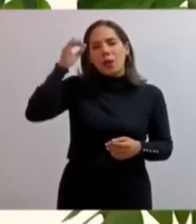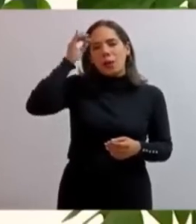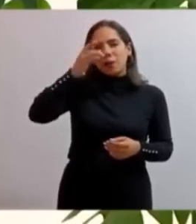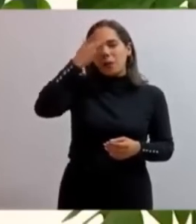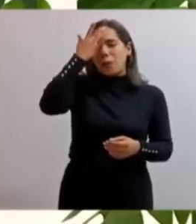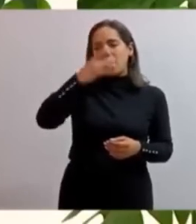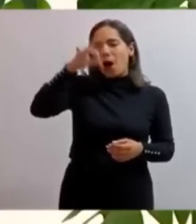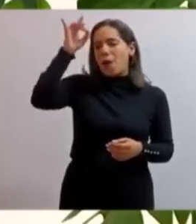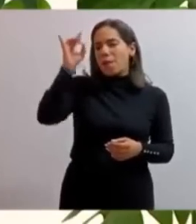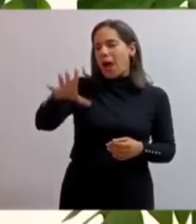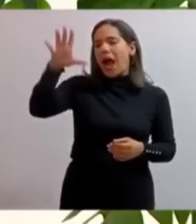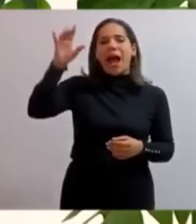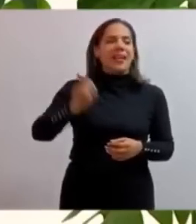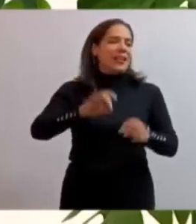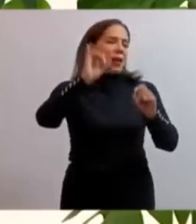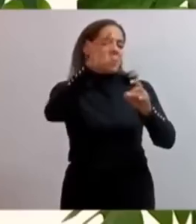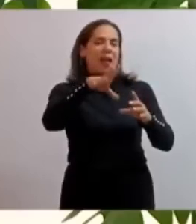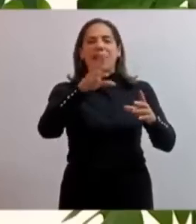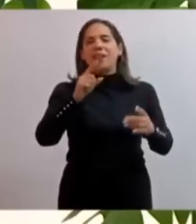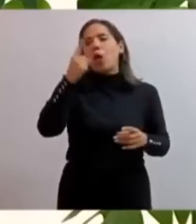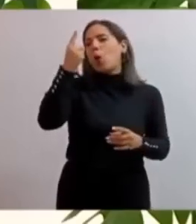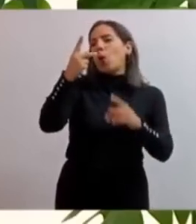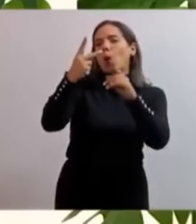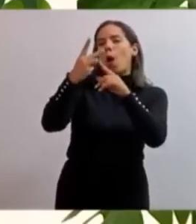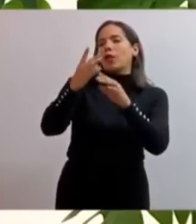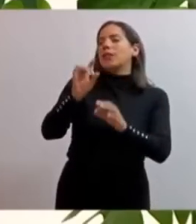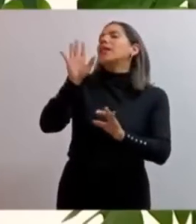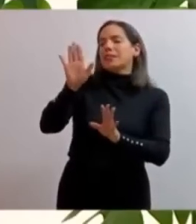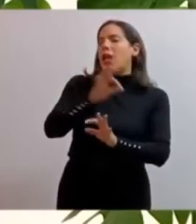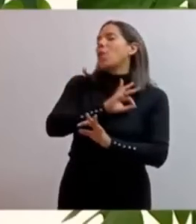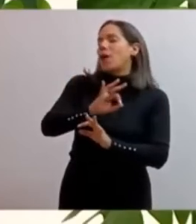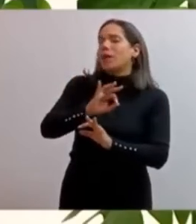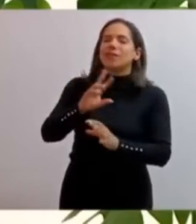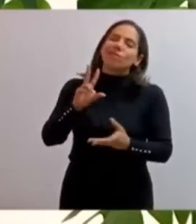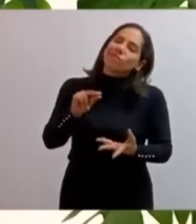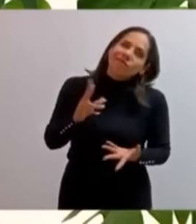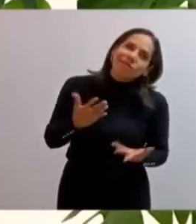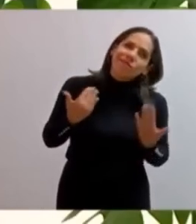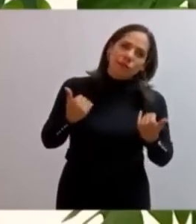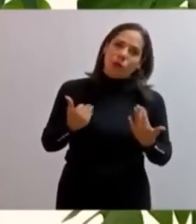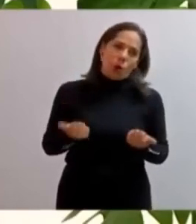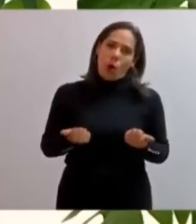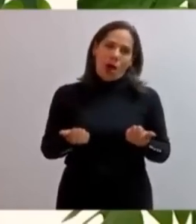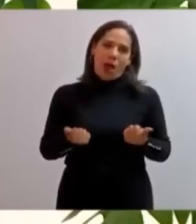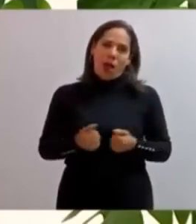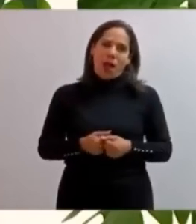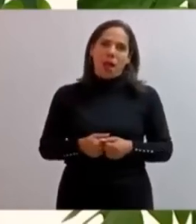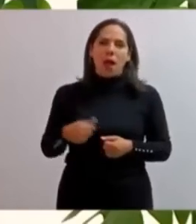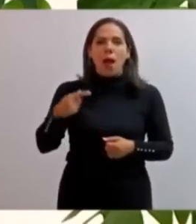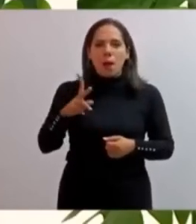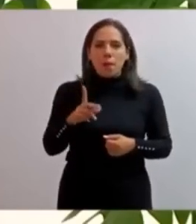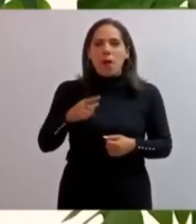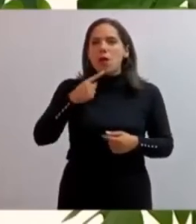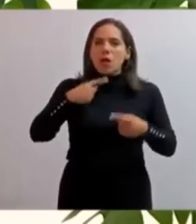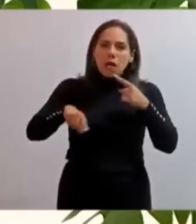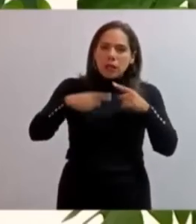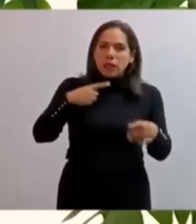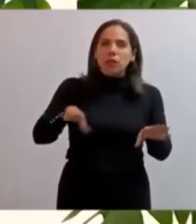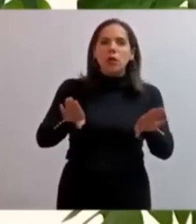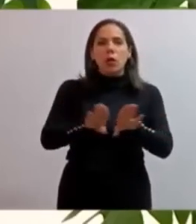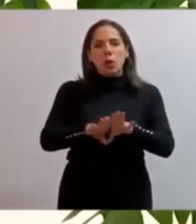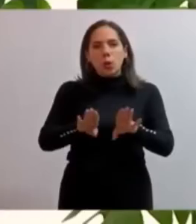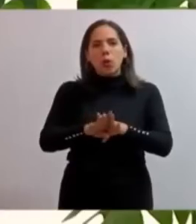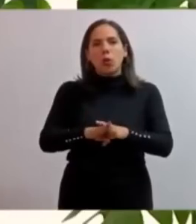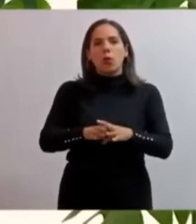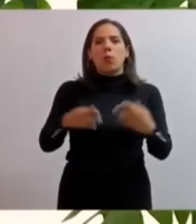diga paso 1, paso 2, paso 3. En realidad es en la discusión del colectivo docente, es